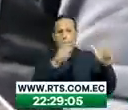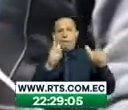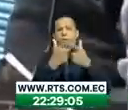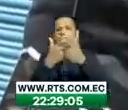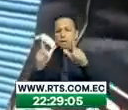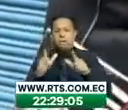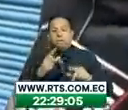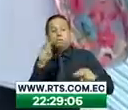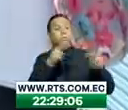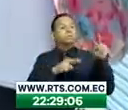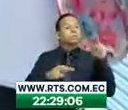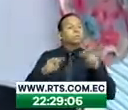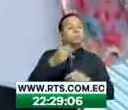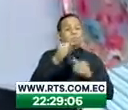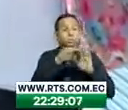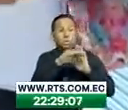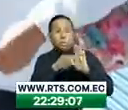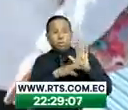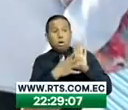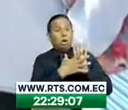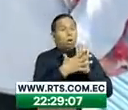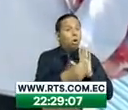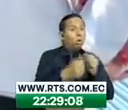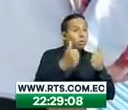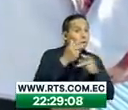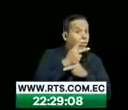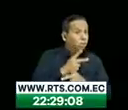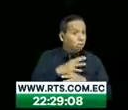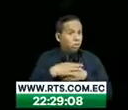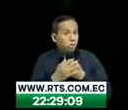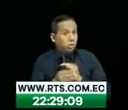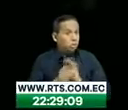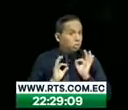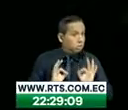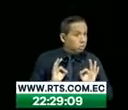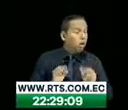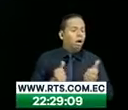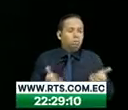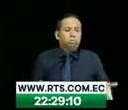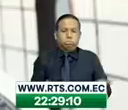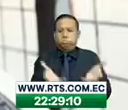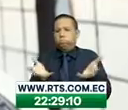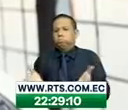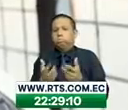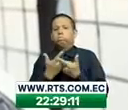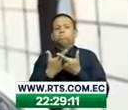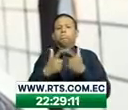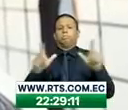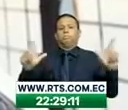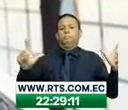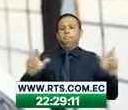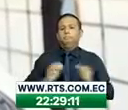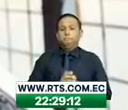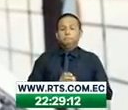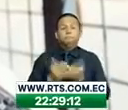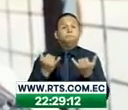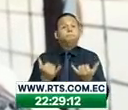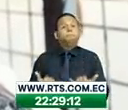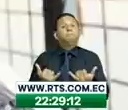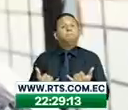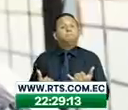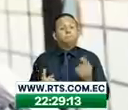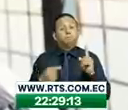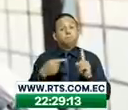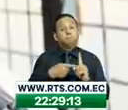bioseguridad emitidas por el cabildo quiteño y el código provincial en esta nueva normalidad justamente hoy día tengo una una